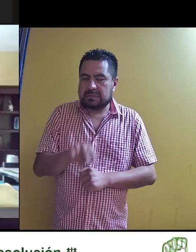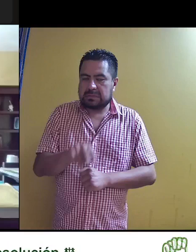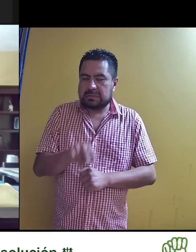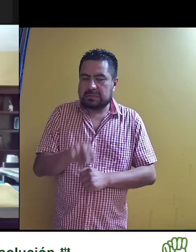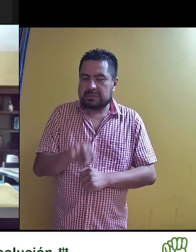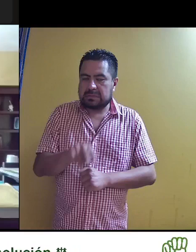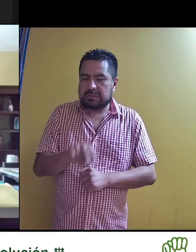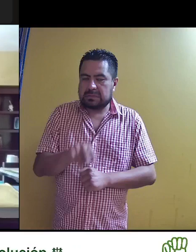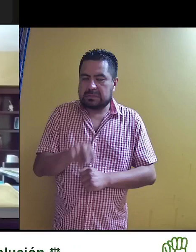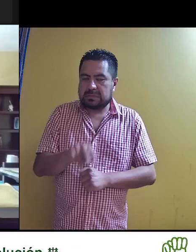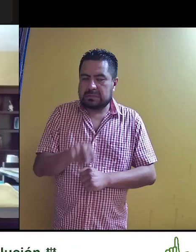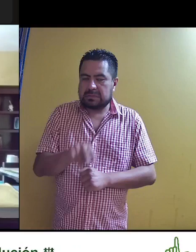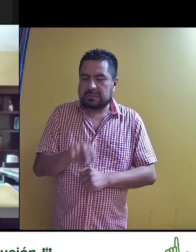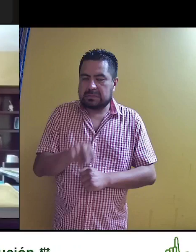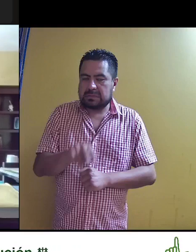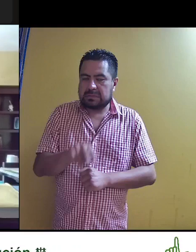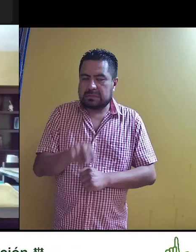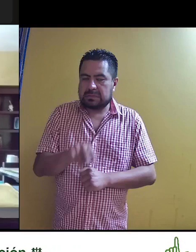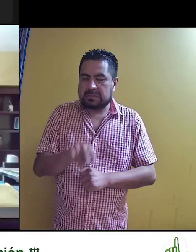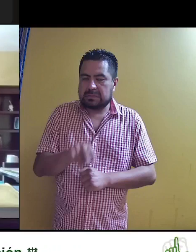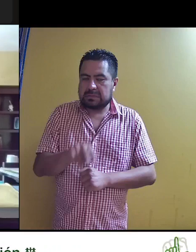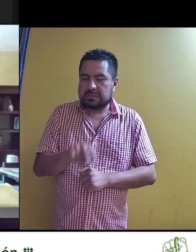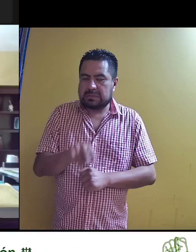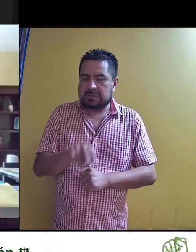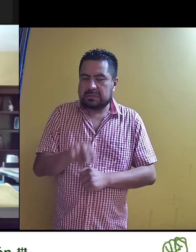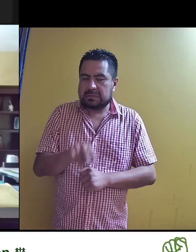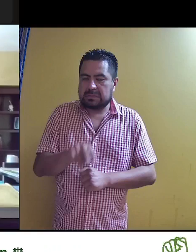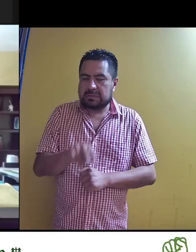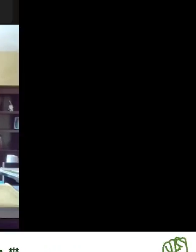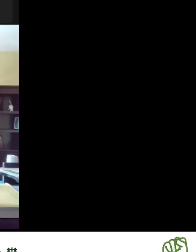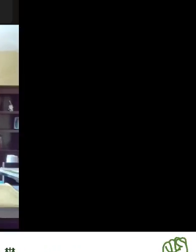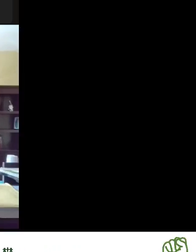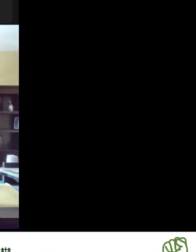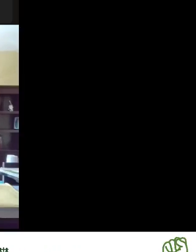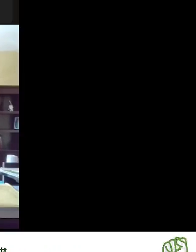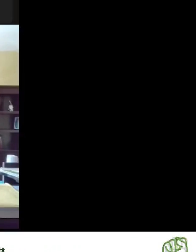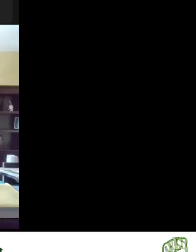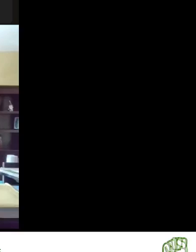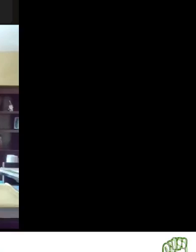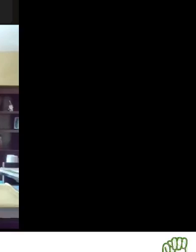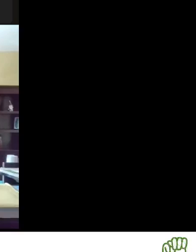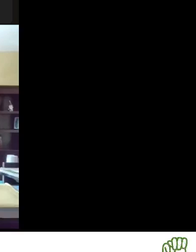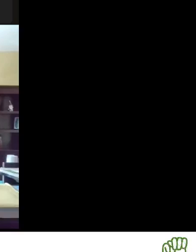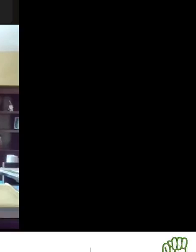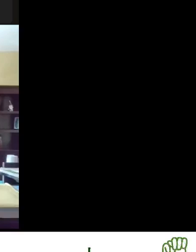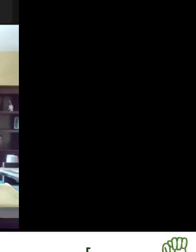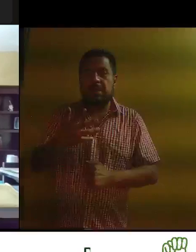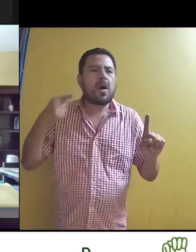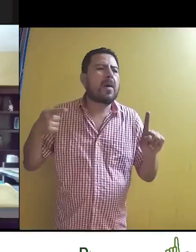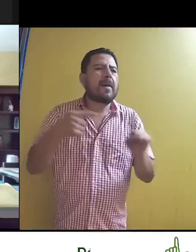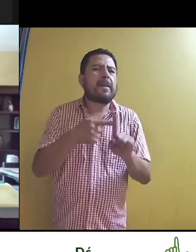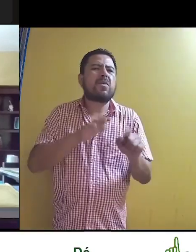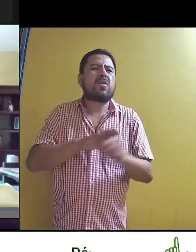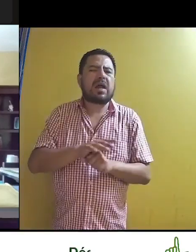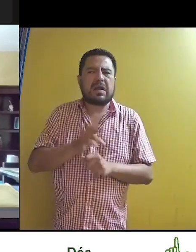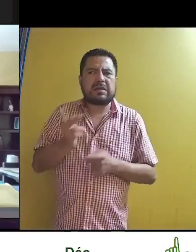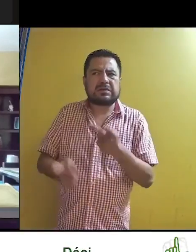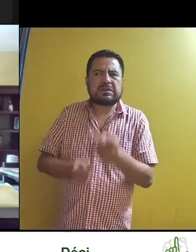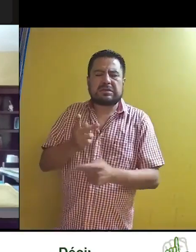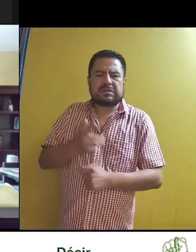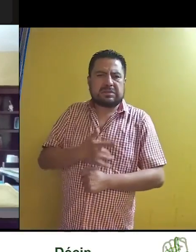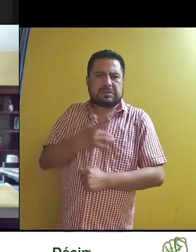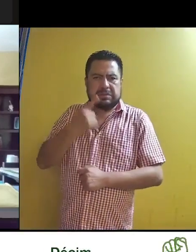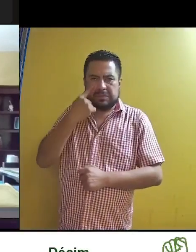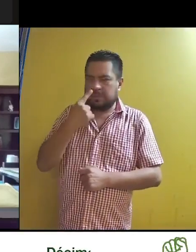una mujer que ostenta un cargo de elección popular y que además tiene como finalidad cuestionar sus posibles